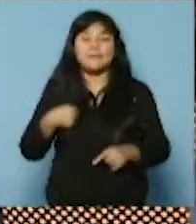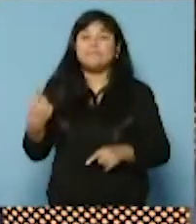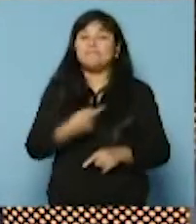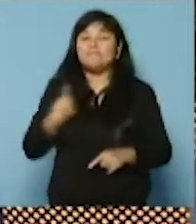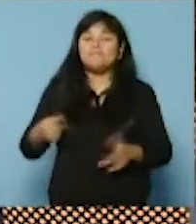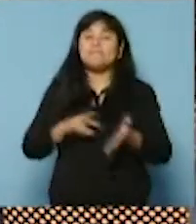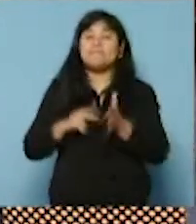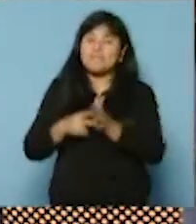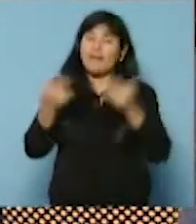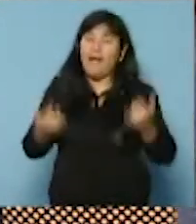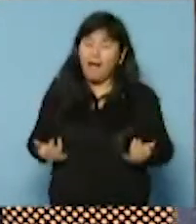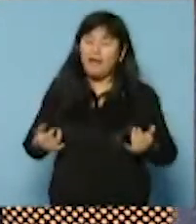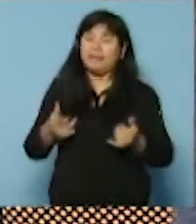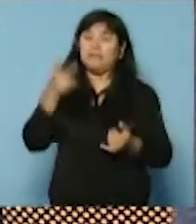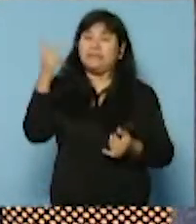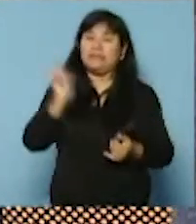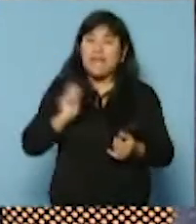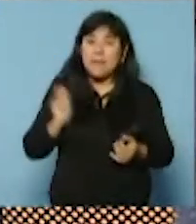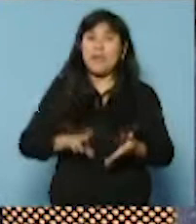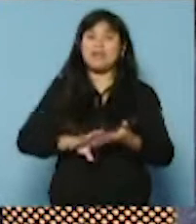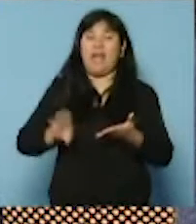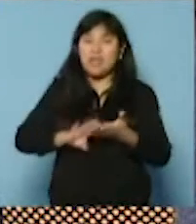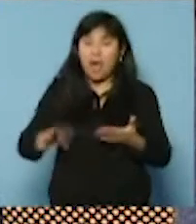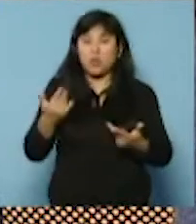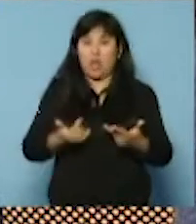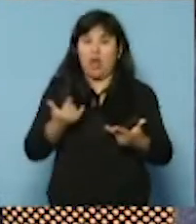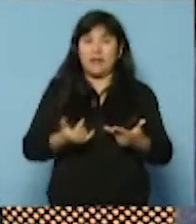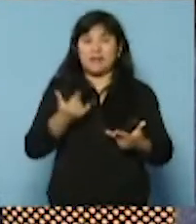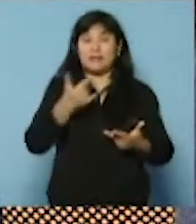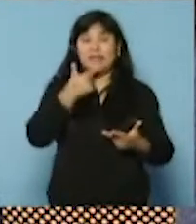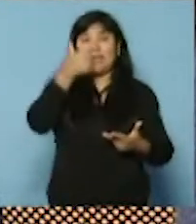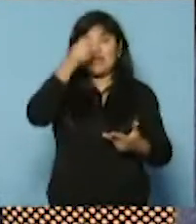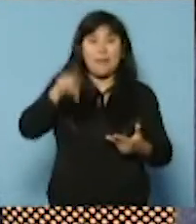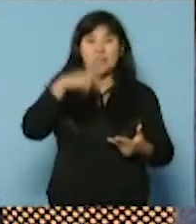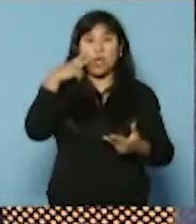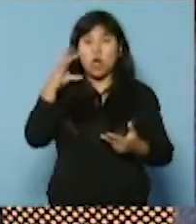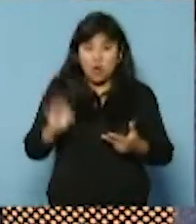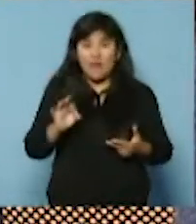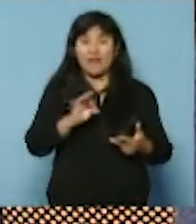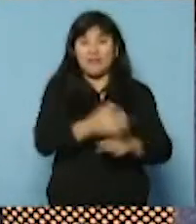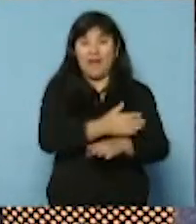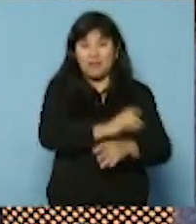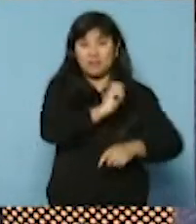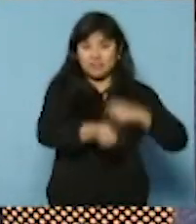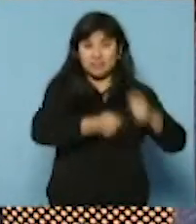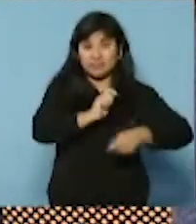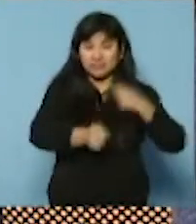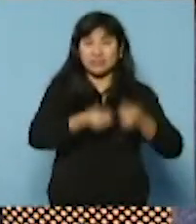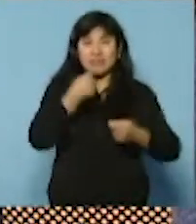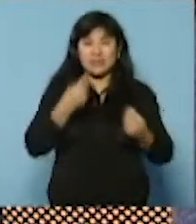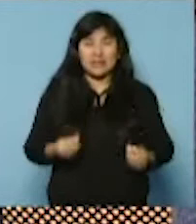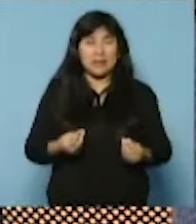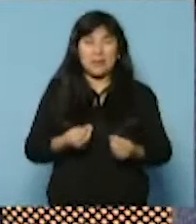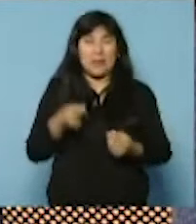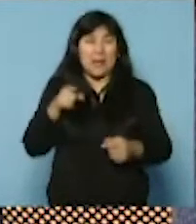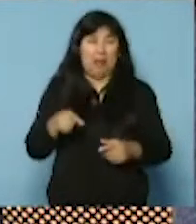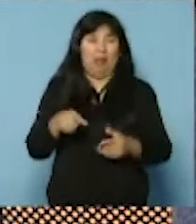tres meses atrasados 6 pesos con 90 que no alcanza un alcance en este momento y se puede comprar con 6 pesos con